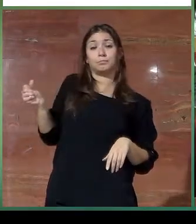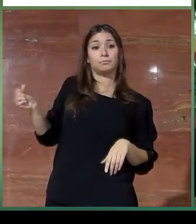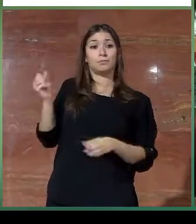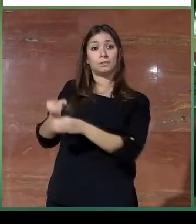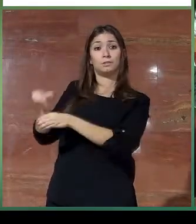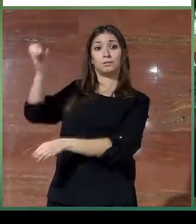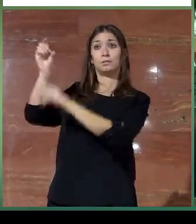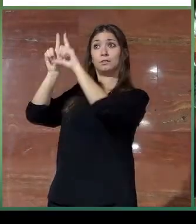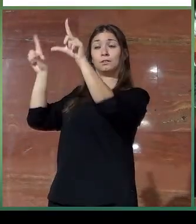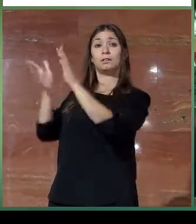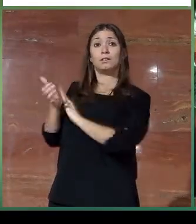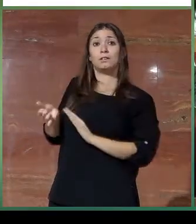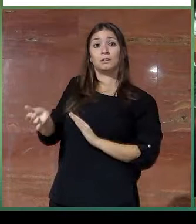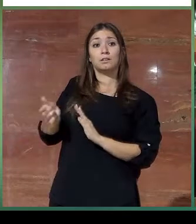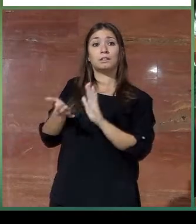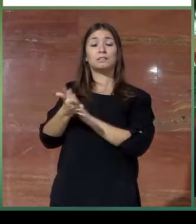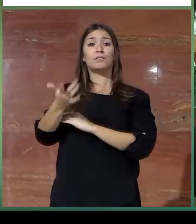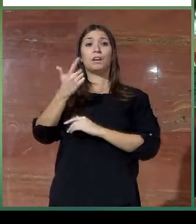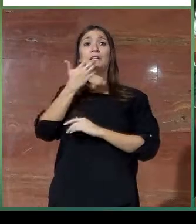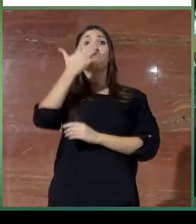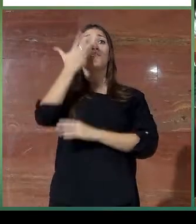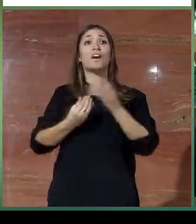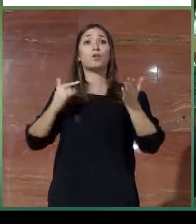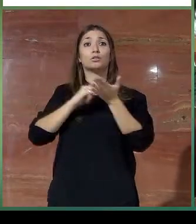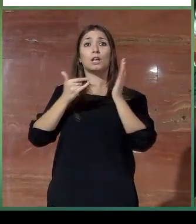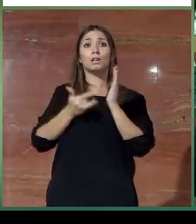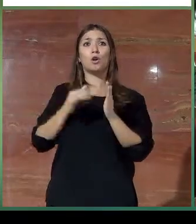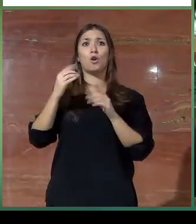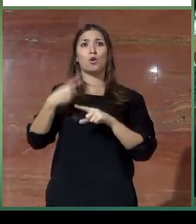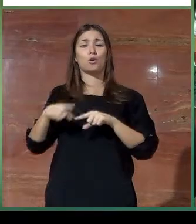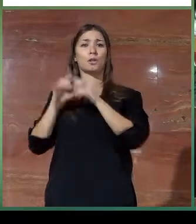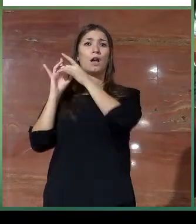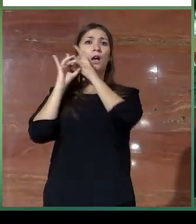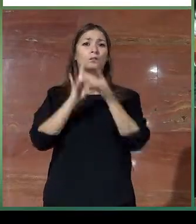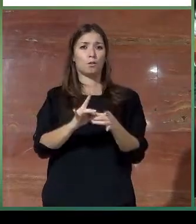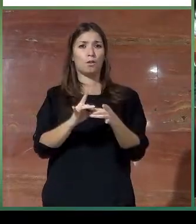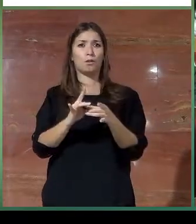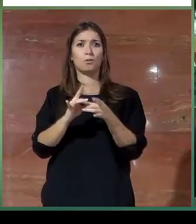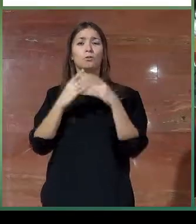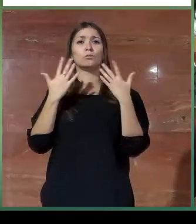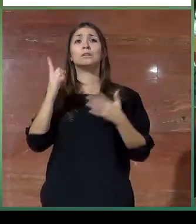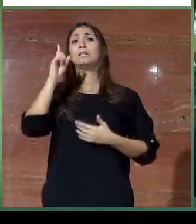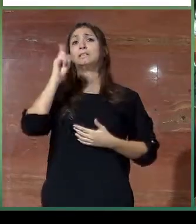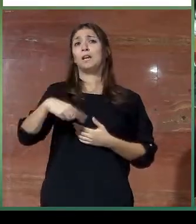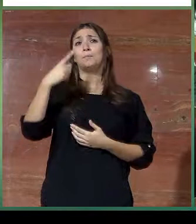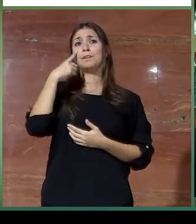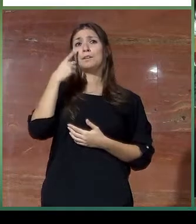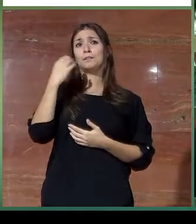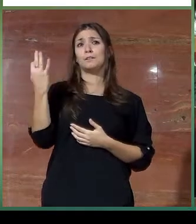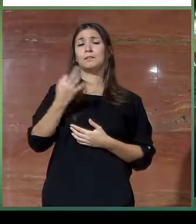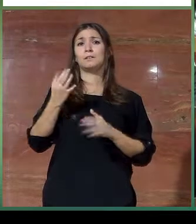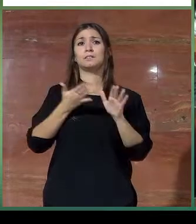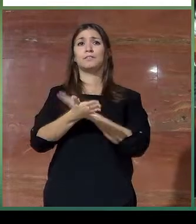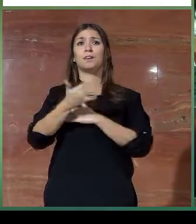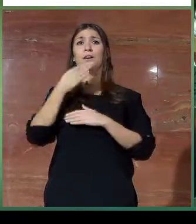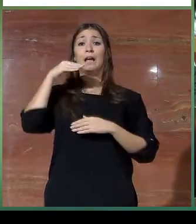cual supone en ese lugar un fallo humano asociado a un fallo técnico. También son las rampas